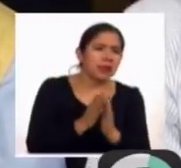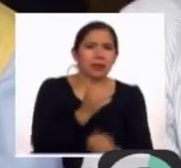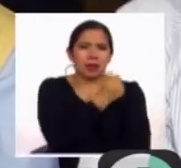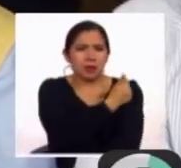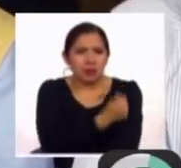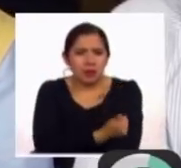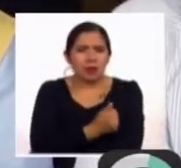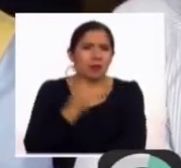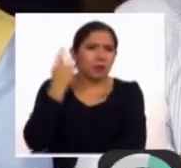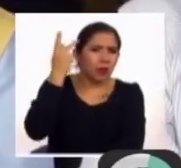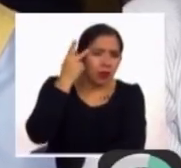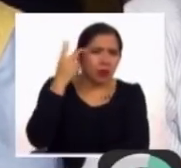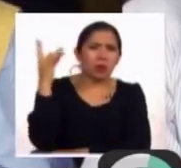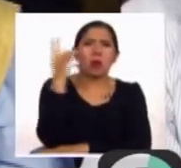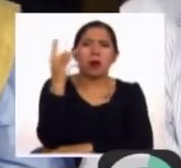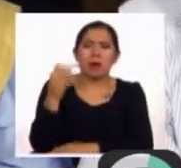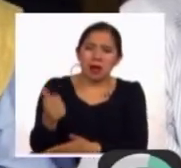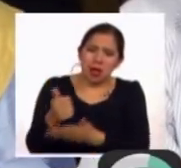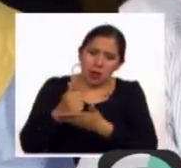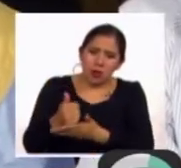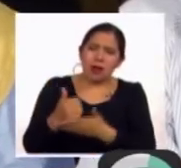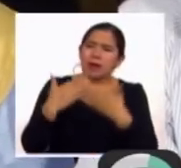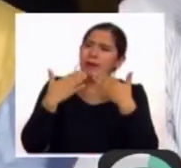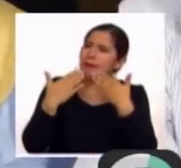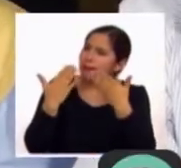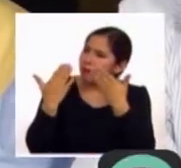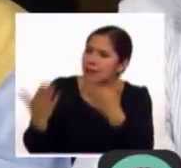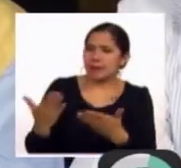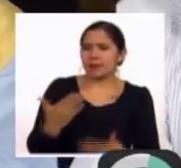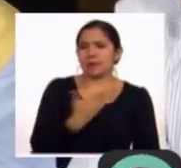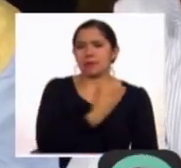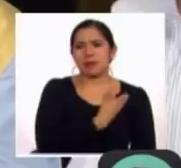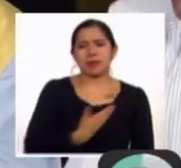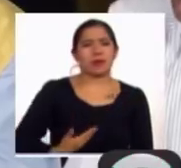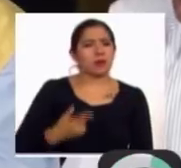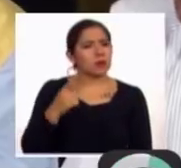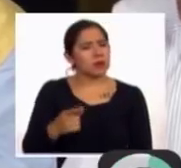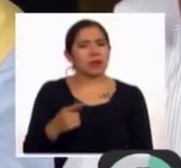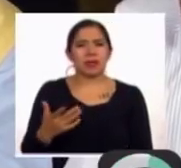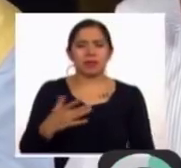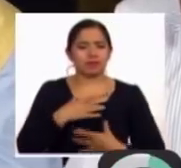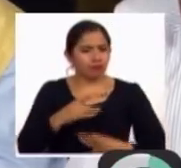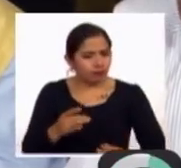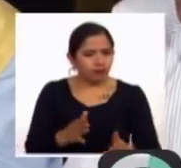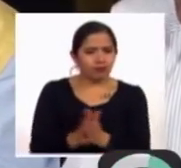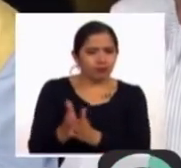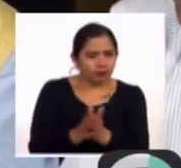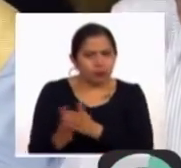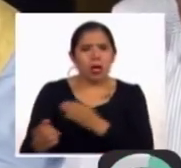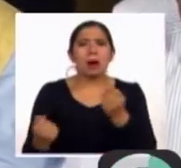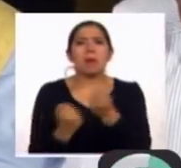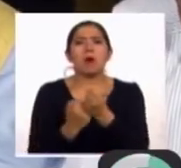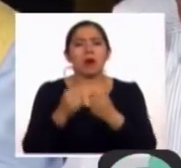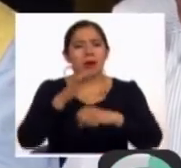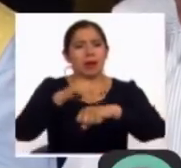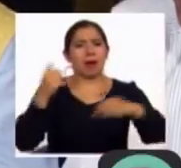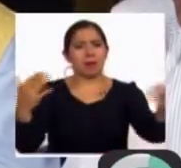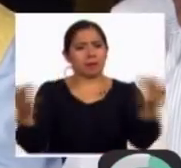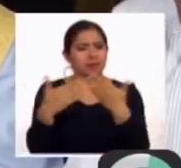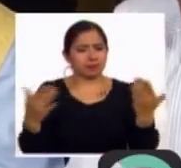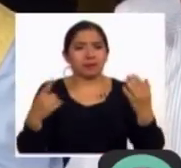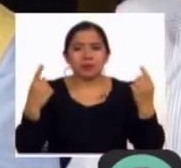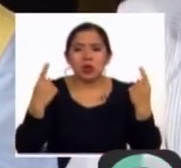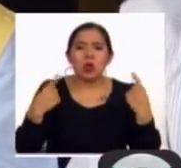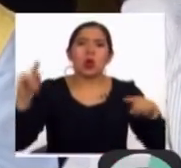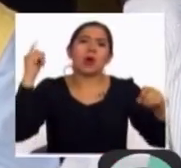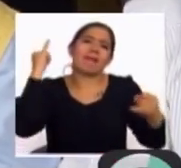autoridades políticas nacionales y le agradezco, presidente, por haberse interesado, por haber hecho esta convocatoria que nos permite poner